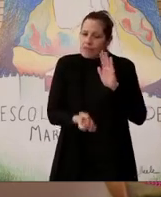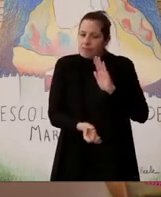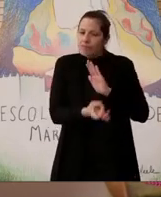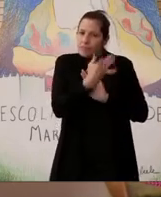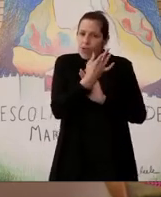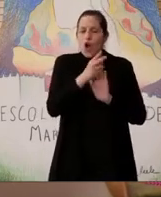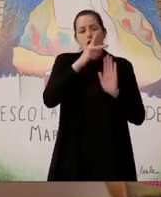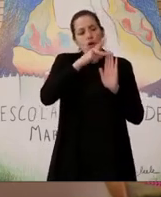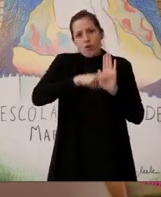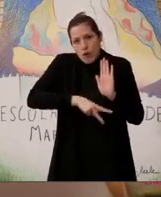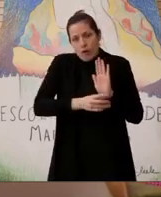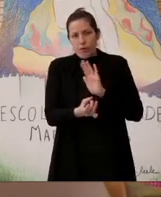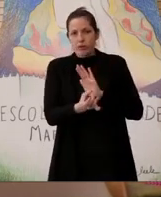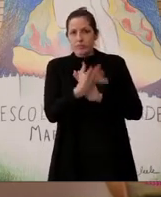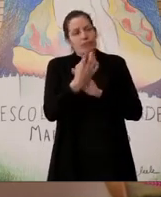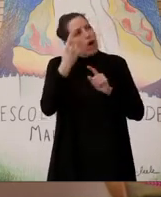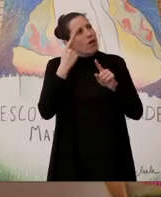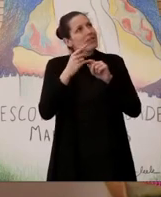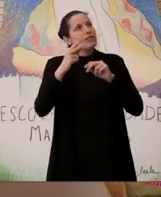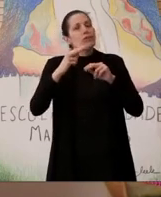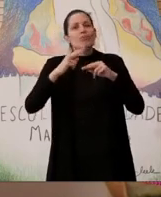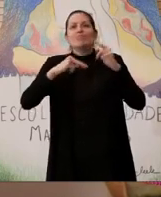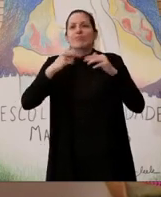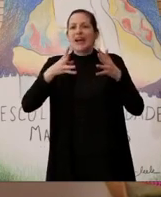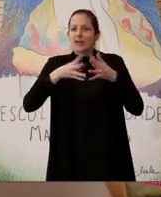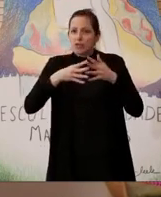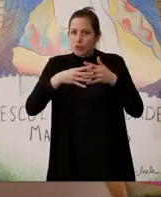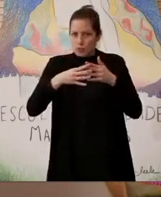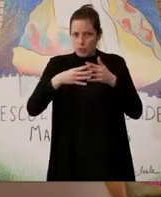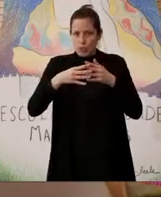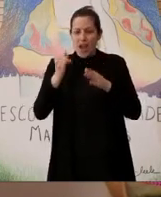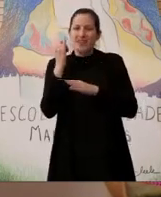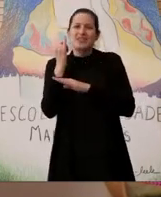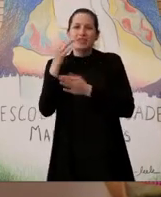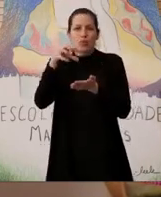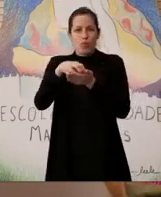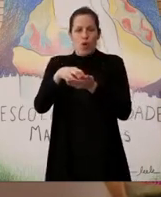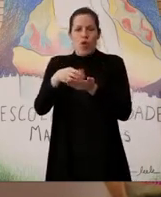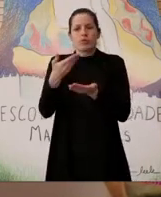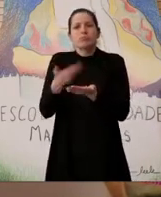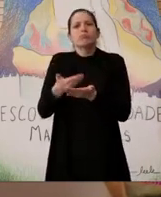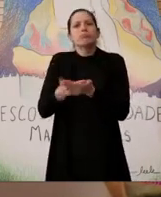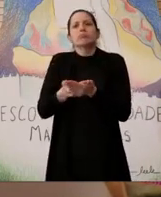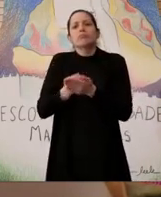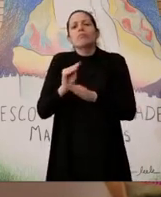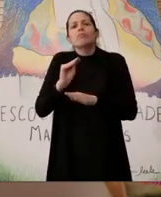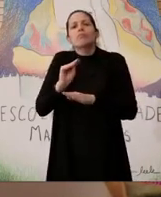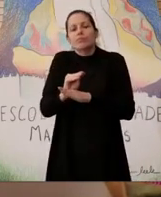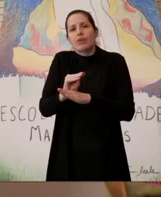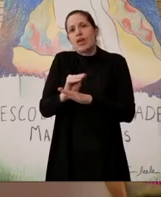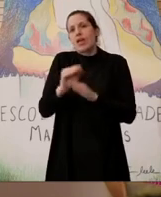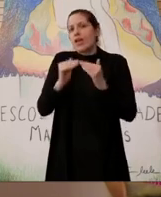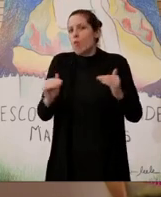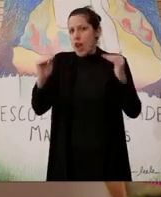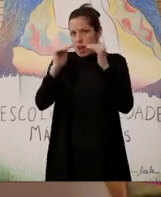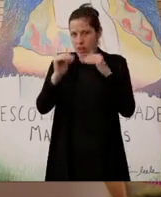que construan estructuras y institutos que garantizan a igualdades y a indacy los postes